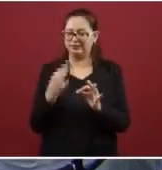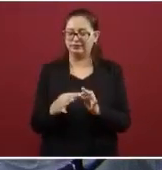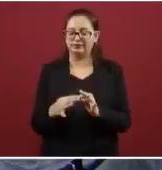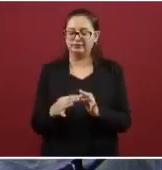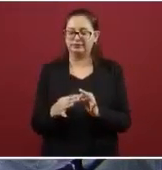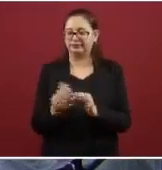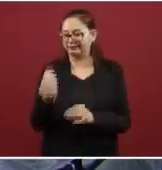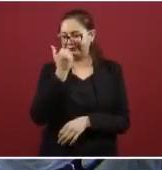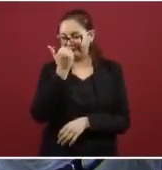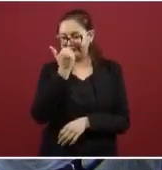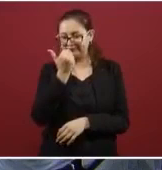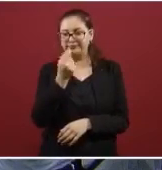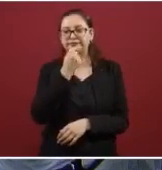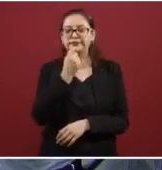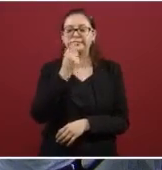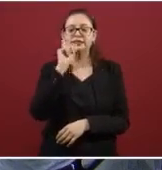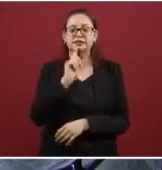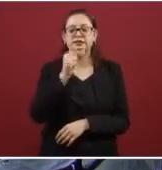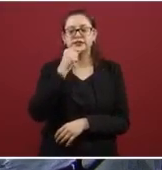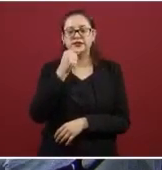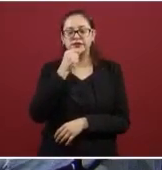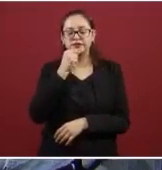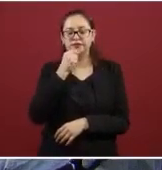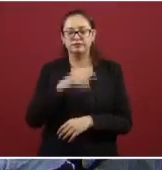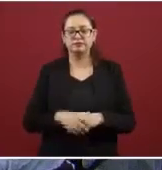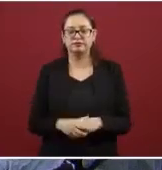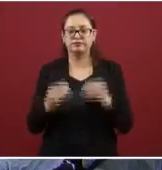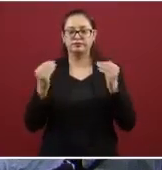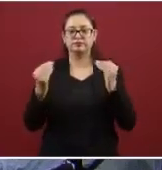de desayunar con las niñas y con los niños. Muchas gracias.